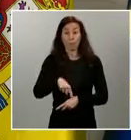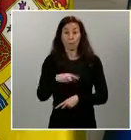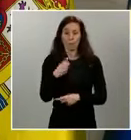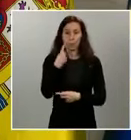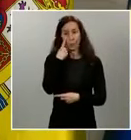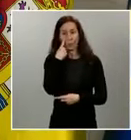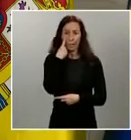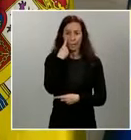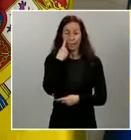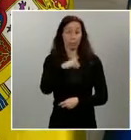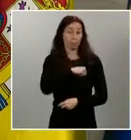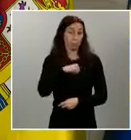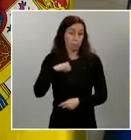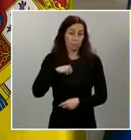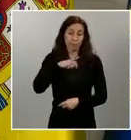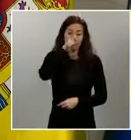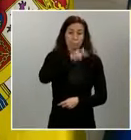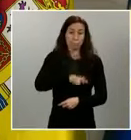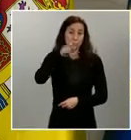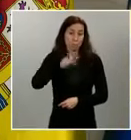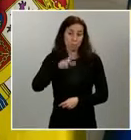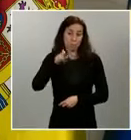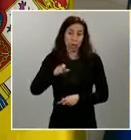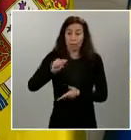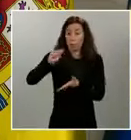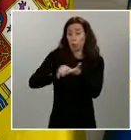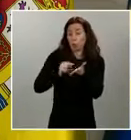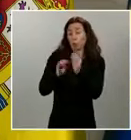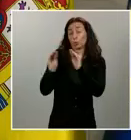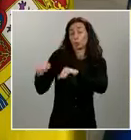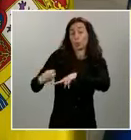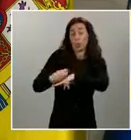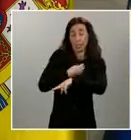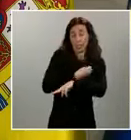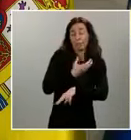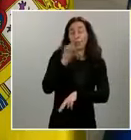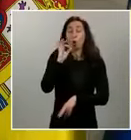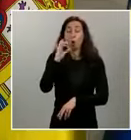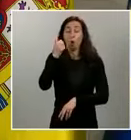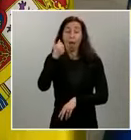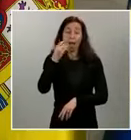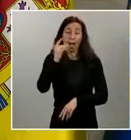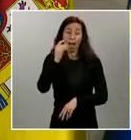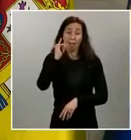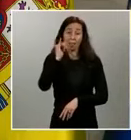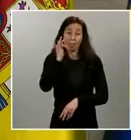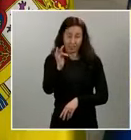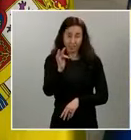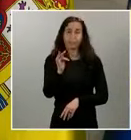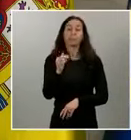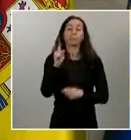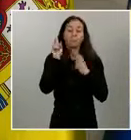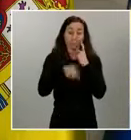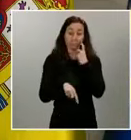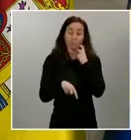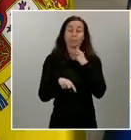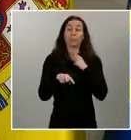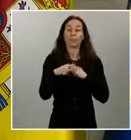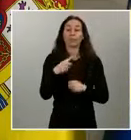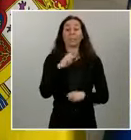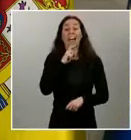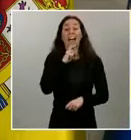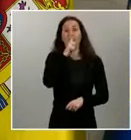de personal de contratos de Renfe como de Adif. Se ha reiterado en megafonía el recordatorio